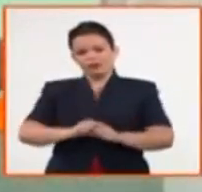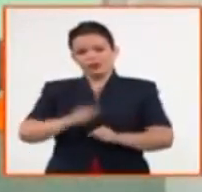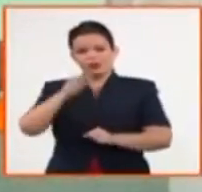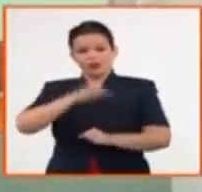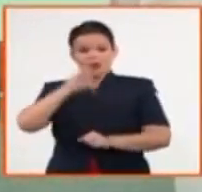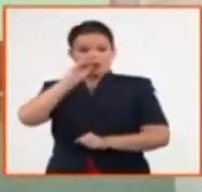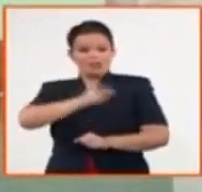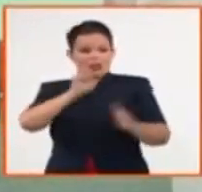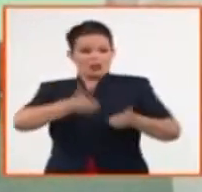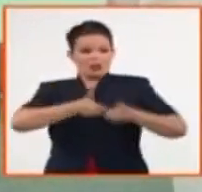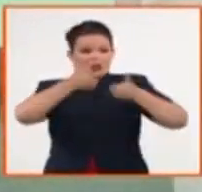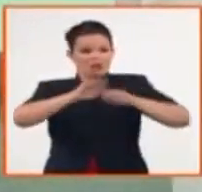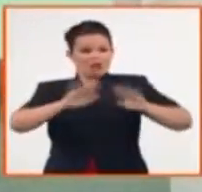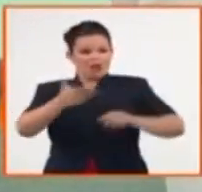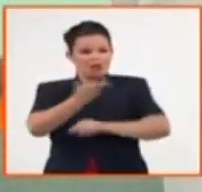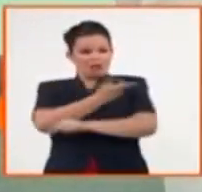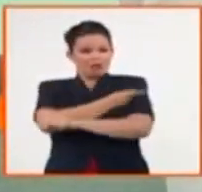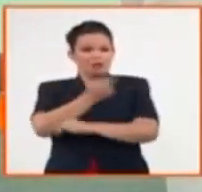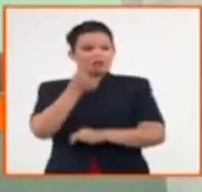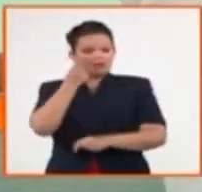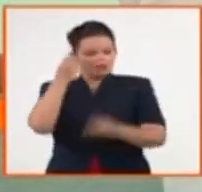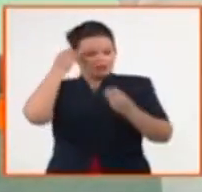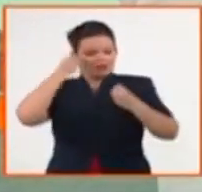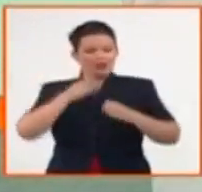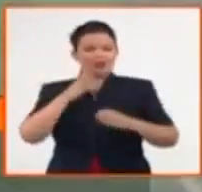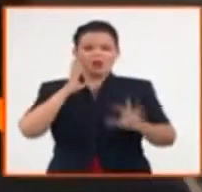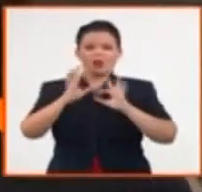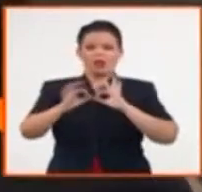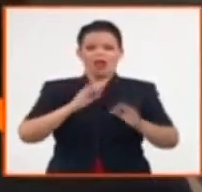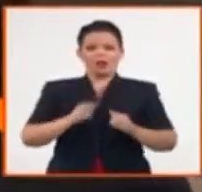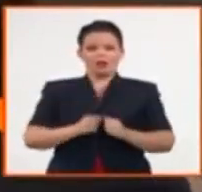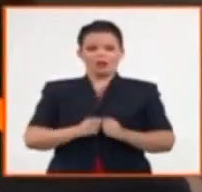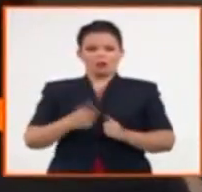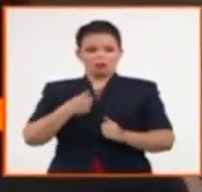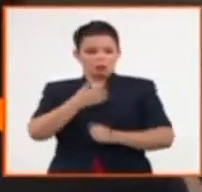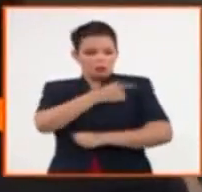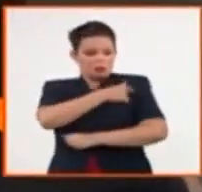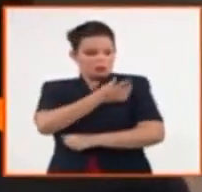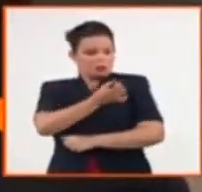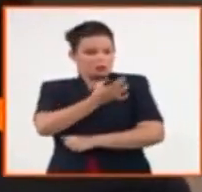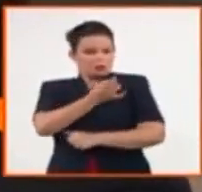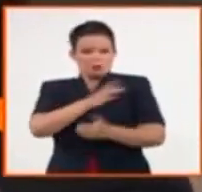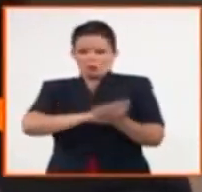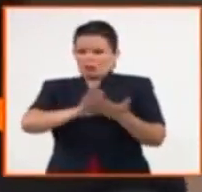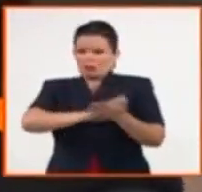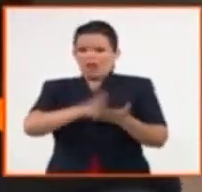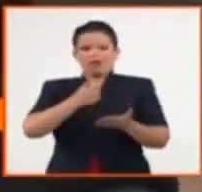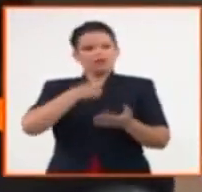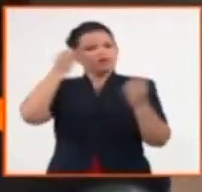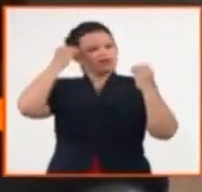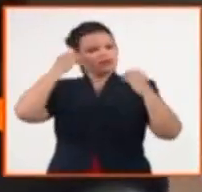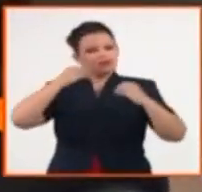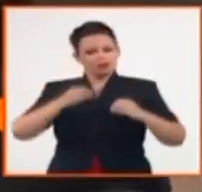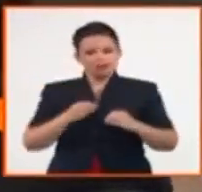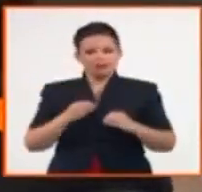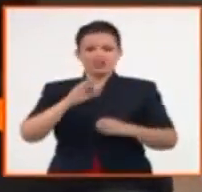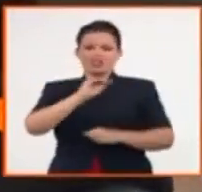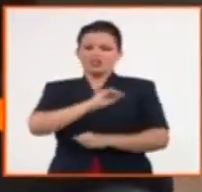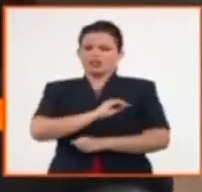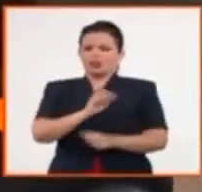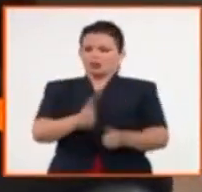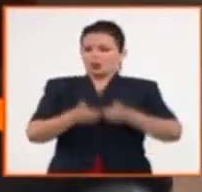protegido. No me dolió nada, me trataron muy bien, me siento más protegida, puedo volver a la escuela, me siento más